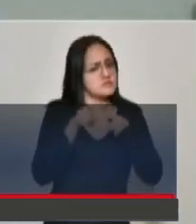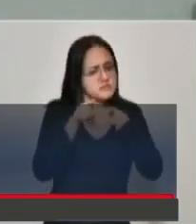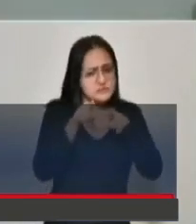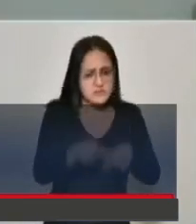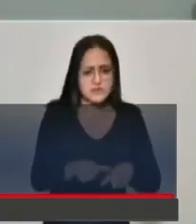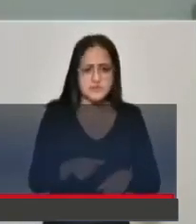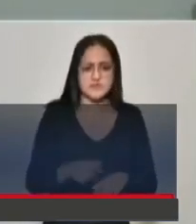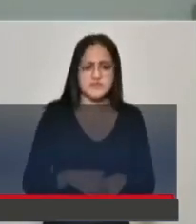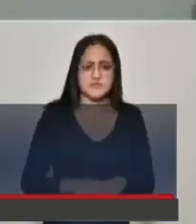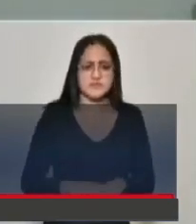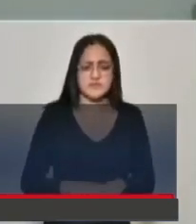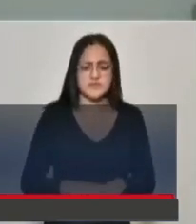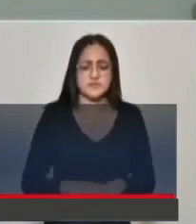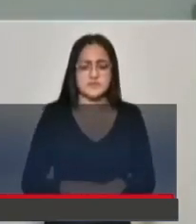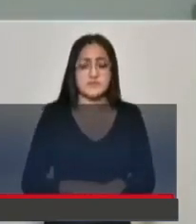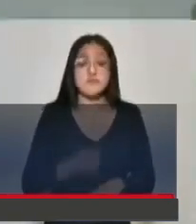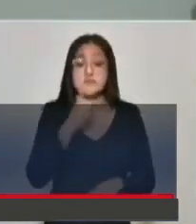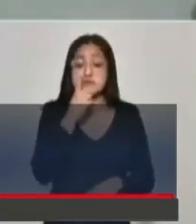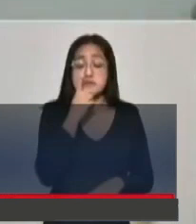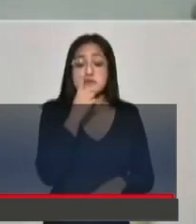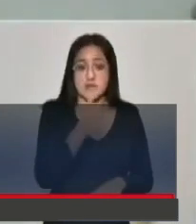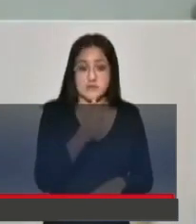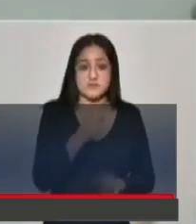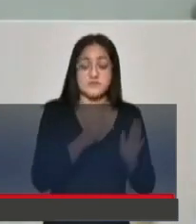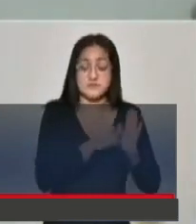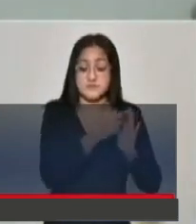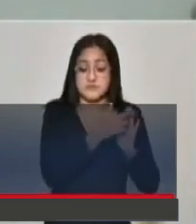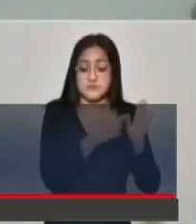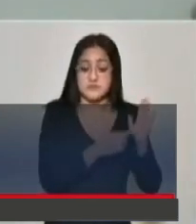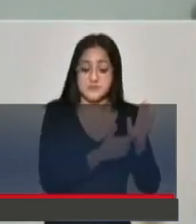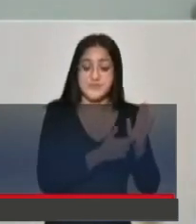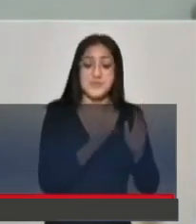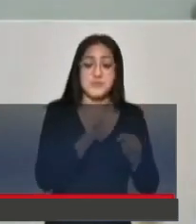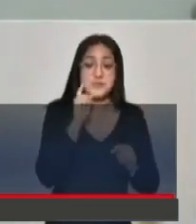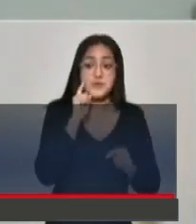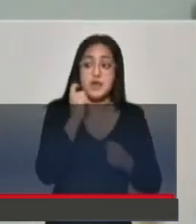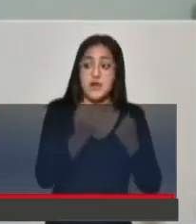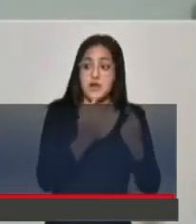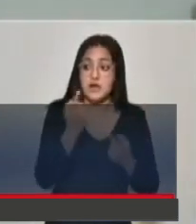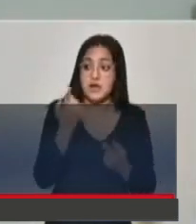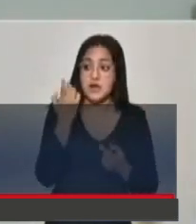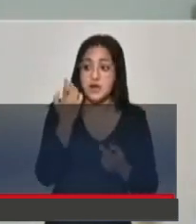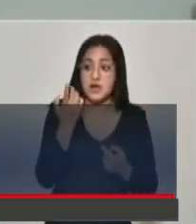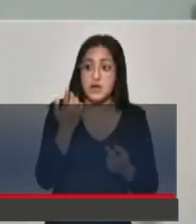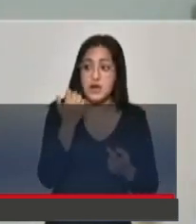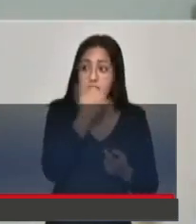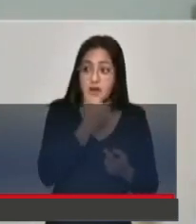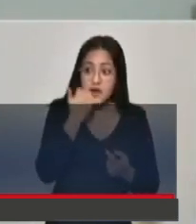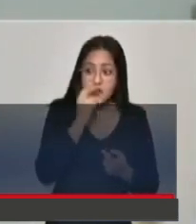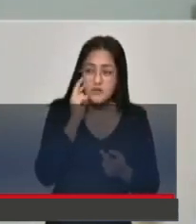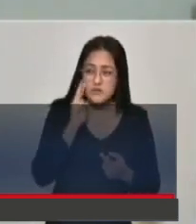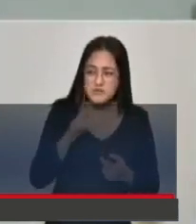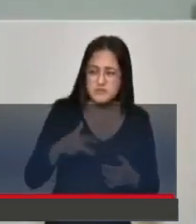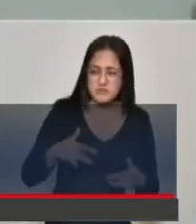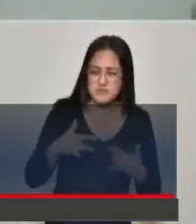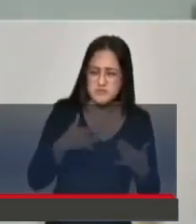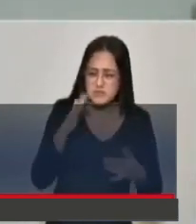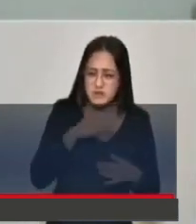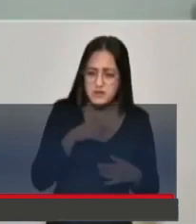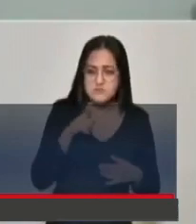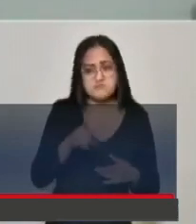decir, el protocolo marca que si encontramos alumnos sospechosos, de manera inmediata hay